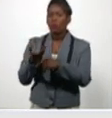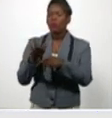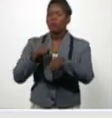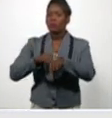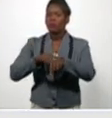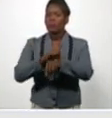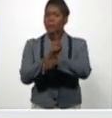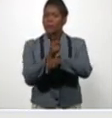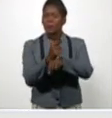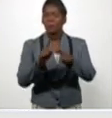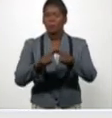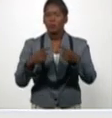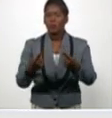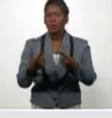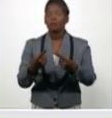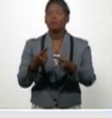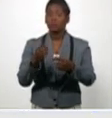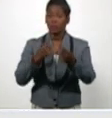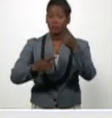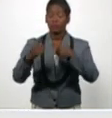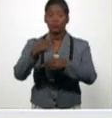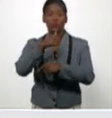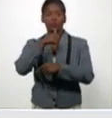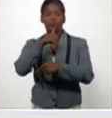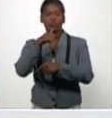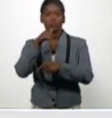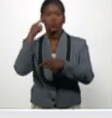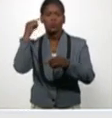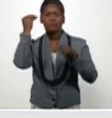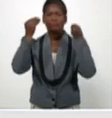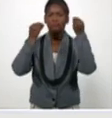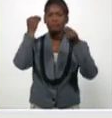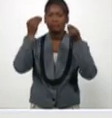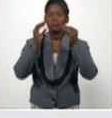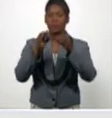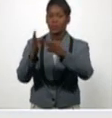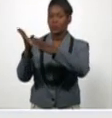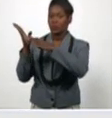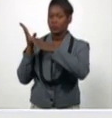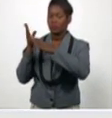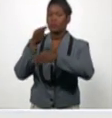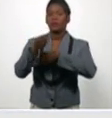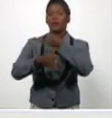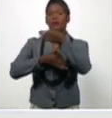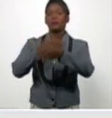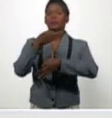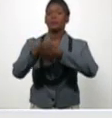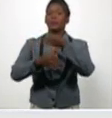hemos tenido. Realmente el término correcto son periodos epidémicos. Tuvimos uno